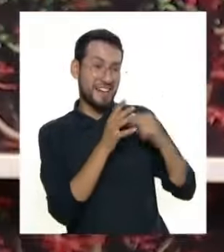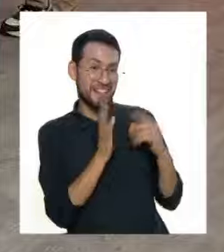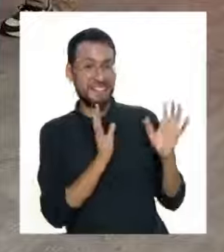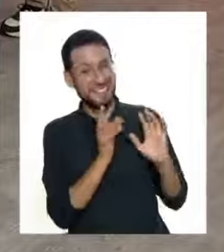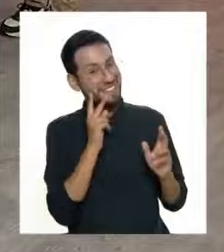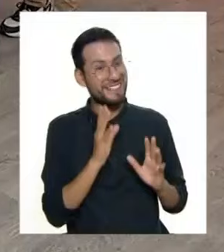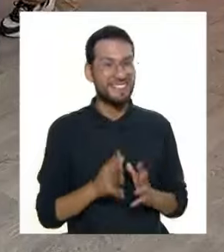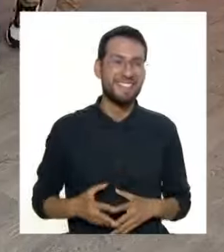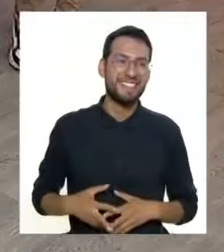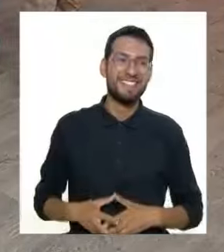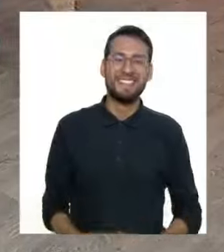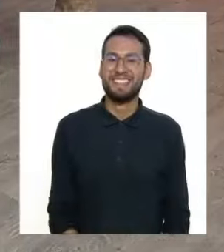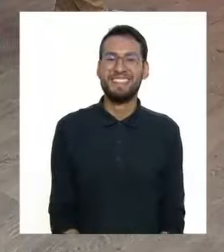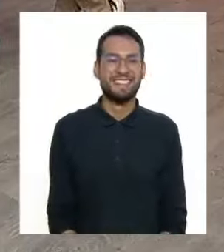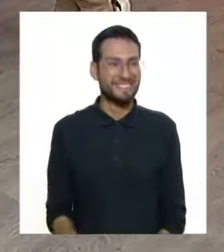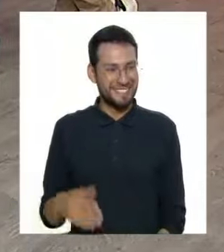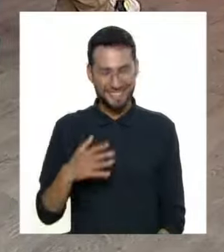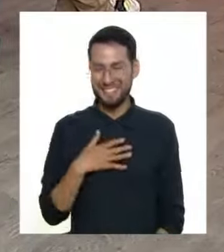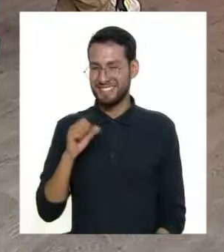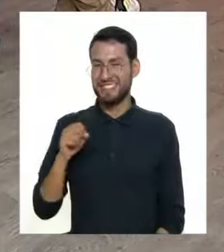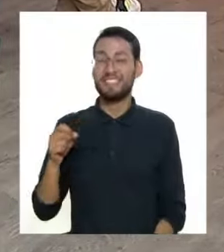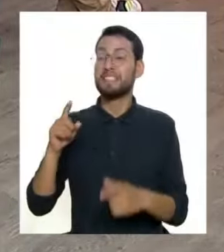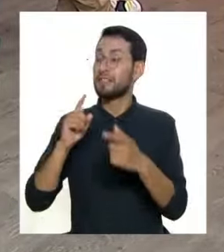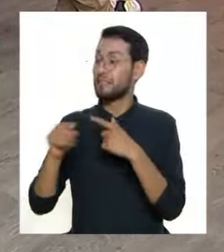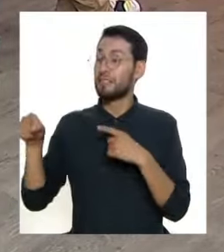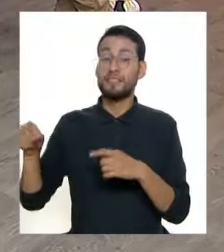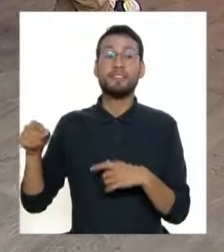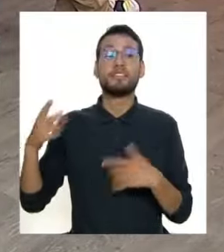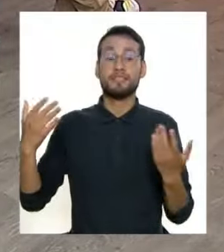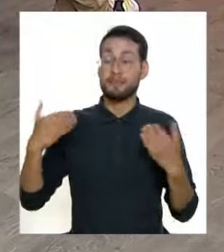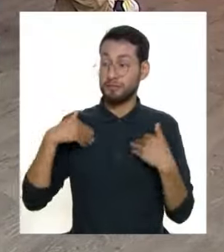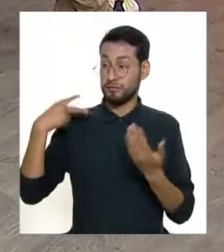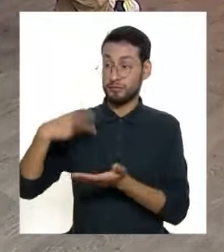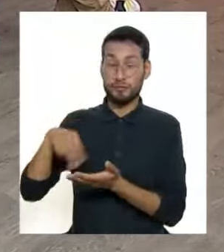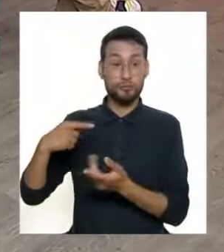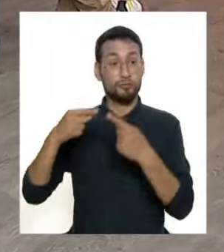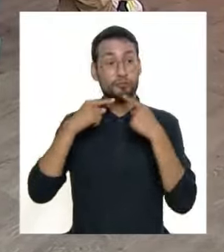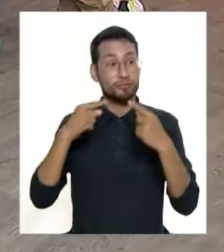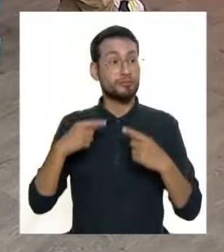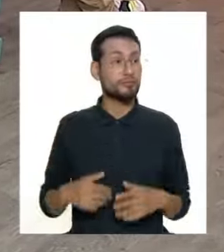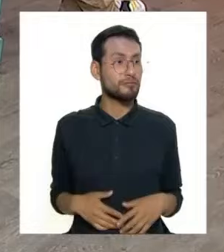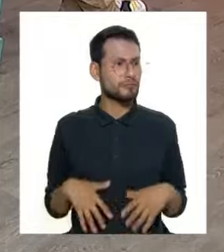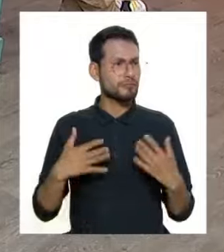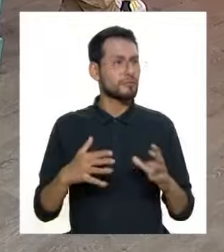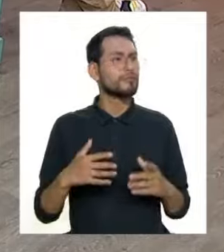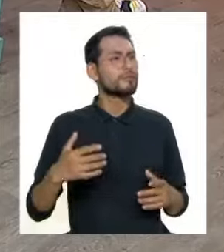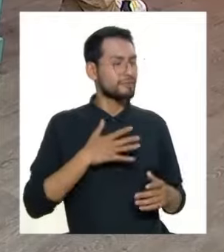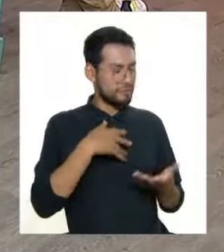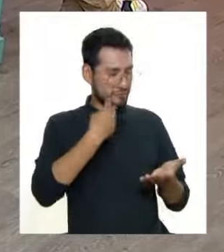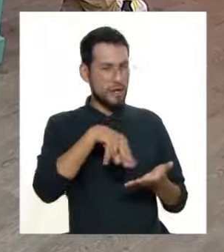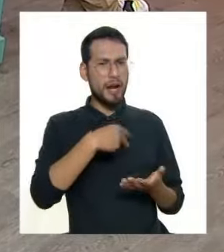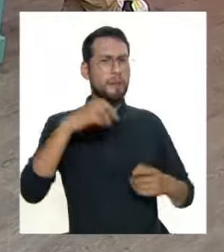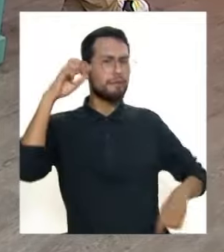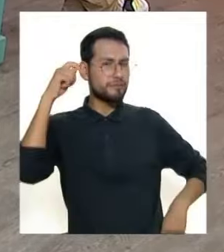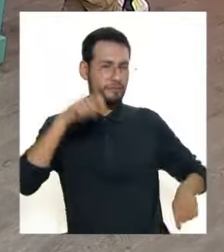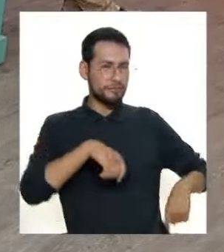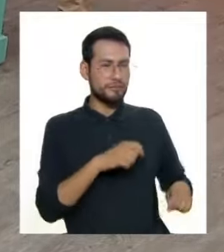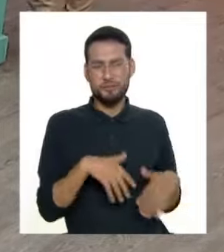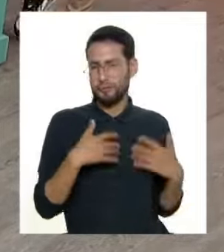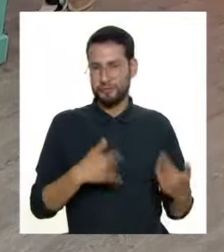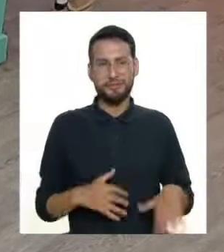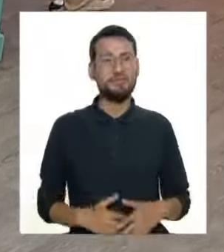Sí, te voy a seguir, claro que sí. Pero Piso tiene un baile extraordinario. ¿Cuál, cuál, es exótico. ¿Qué? El baile de Piso. El baile de Piso.